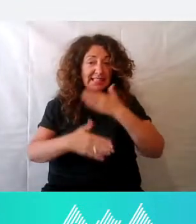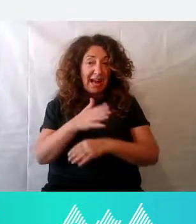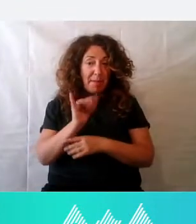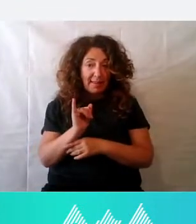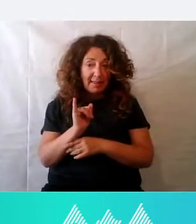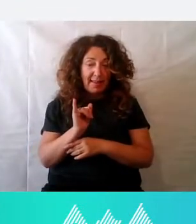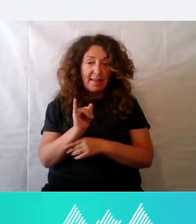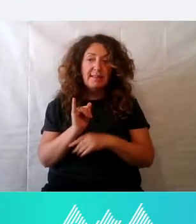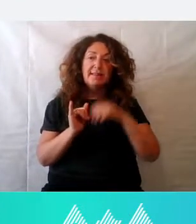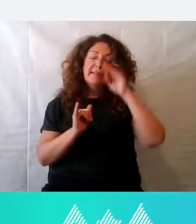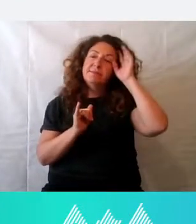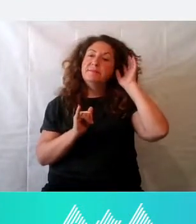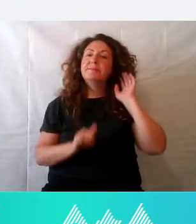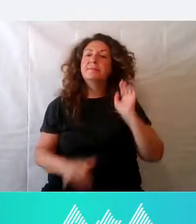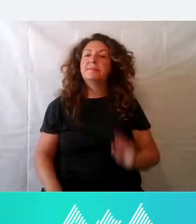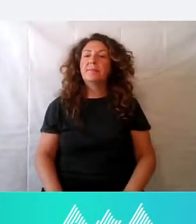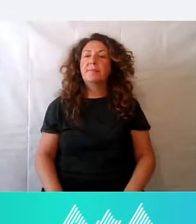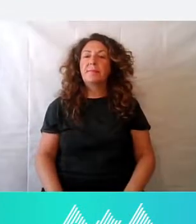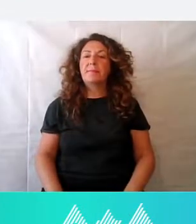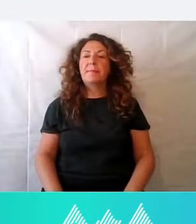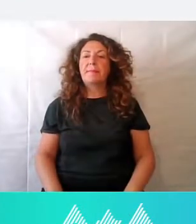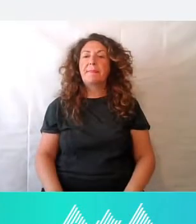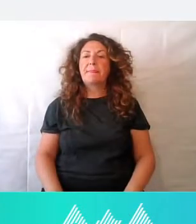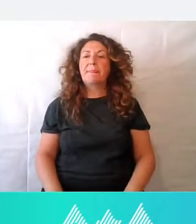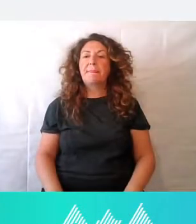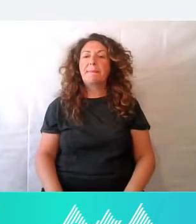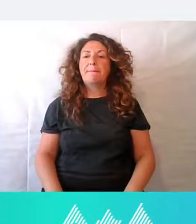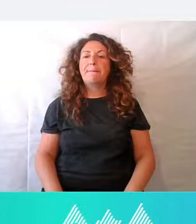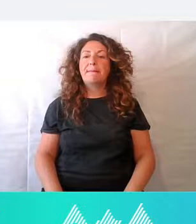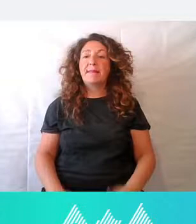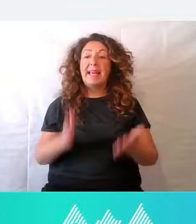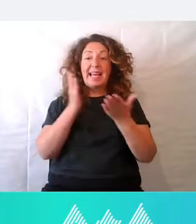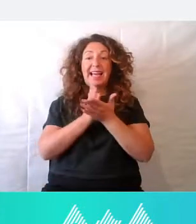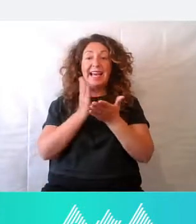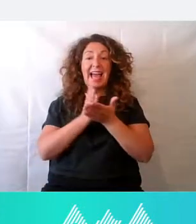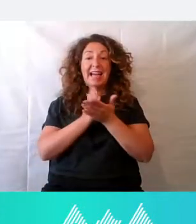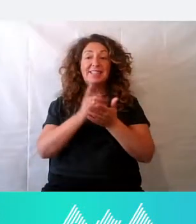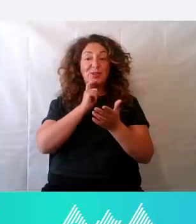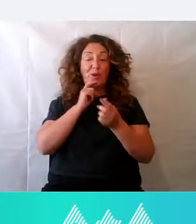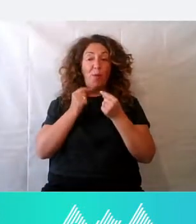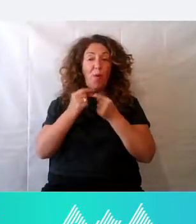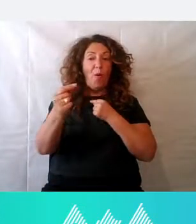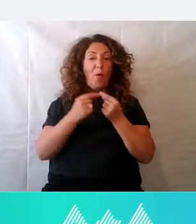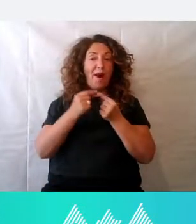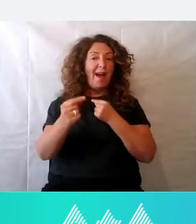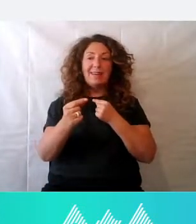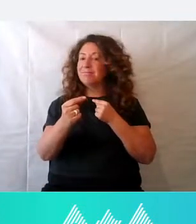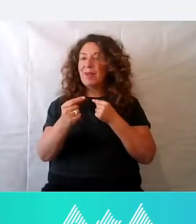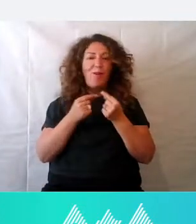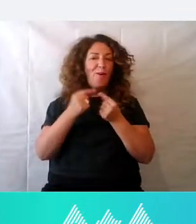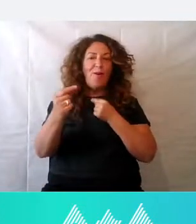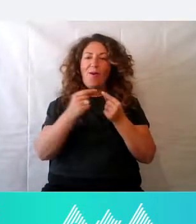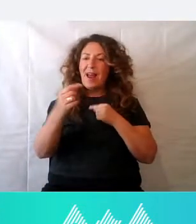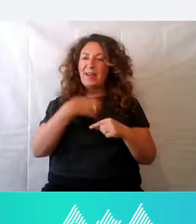como recordaréis tuvieron que seguir las clases online no pudieron seguir las clases online no tuvieron además ningún